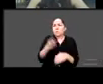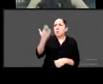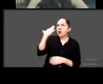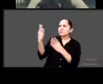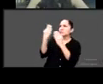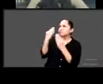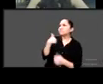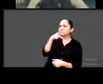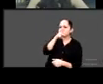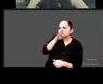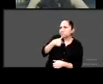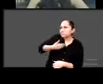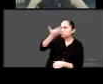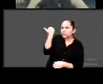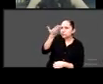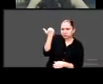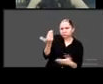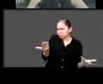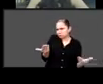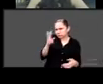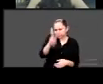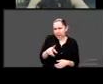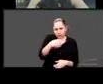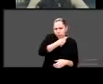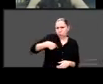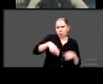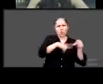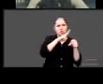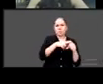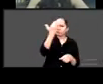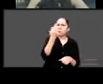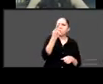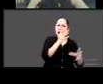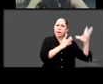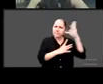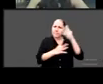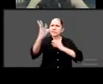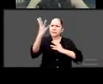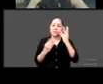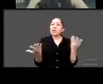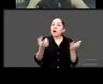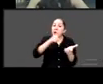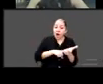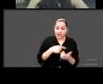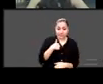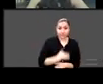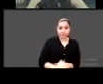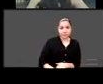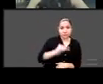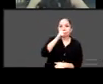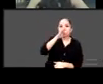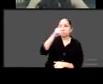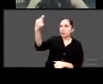Mientras nuestros padres nos criaron, nos estaban transmitiendo el mensaje acerca de en qué consiste criar. La pregunta